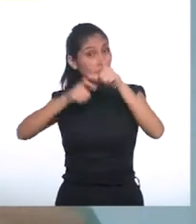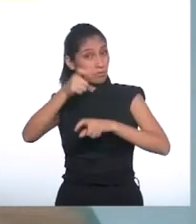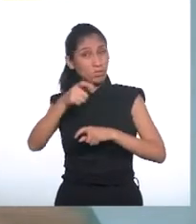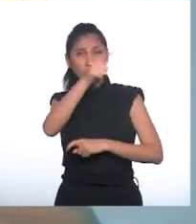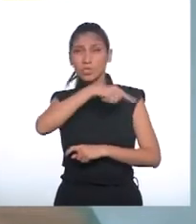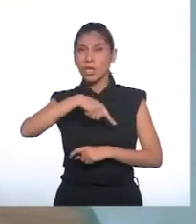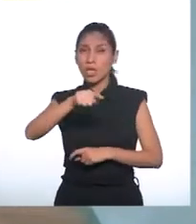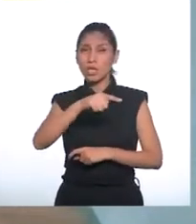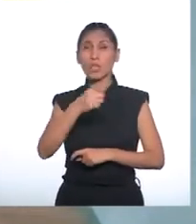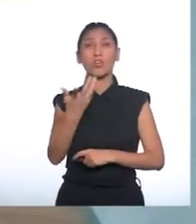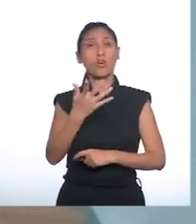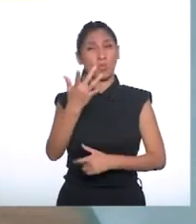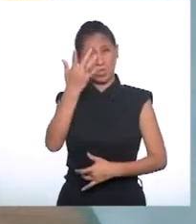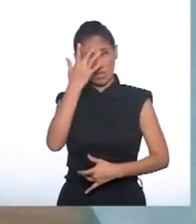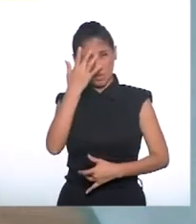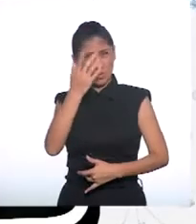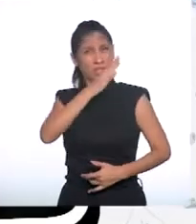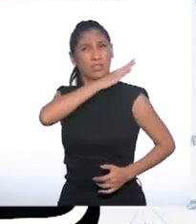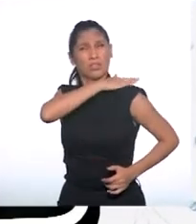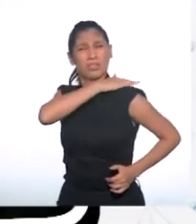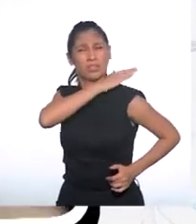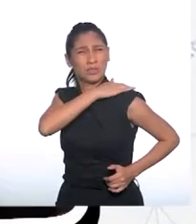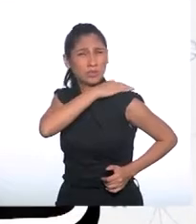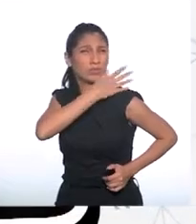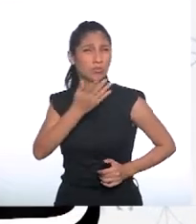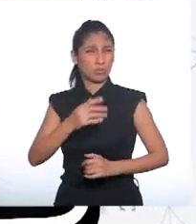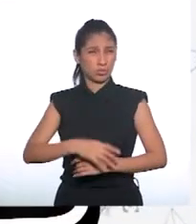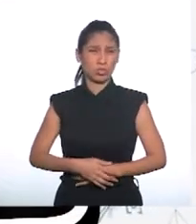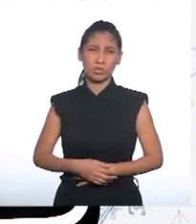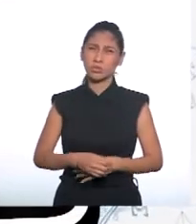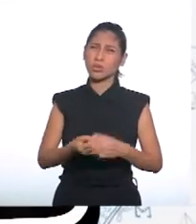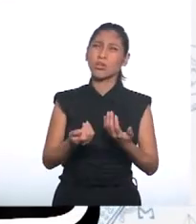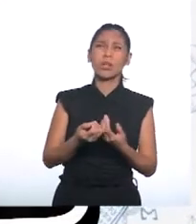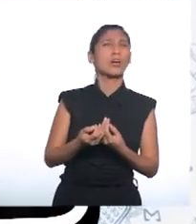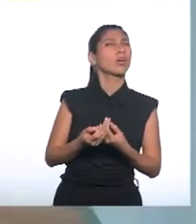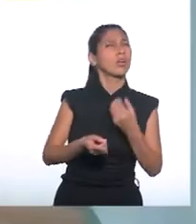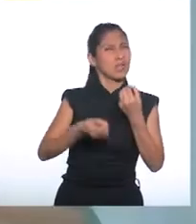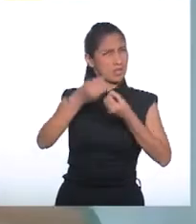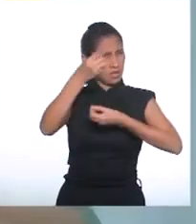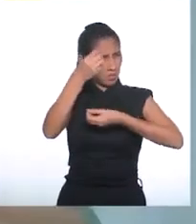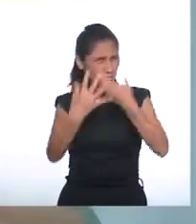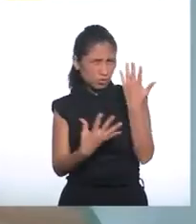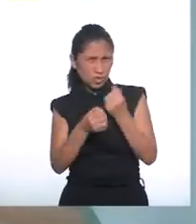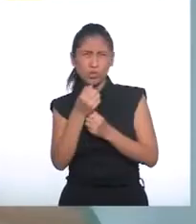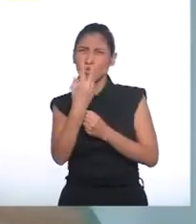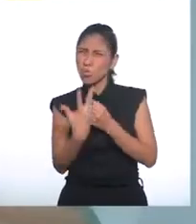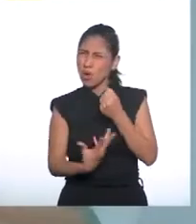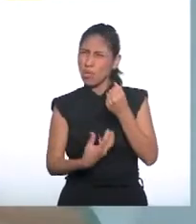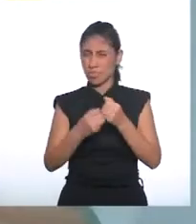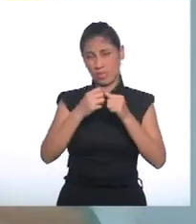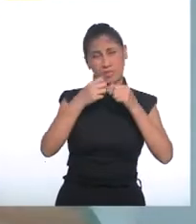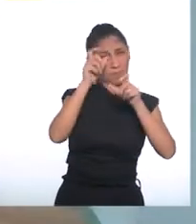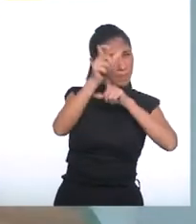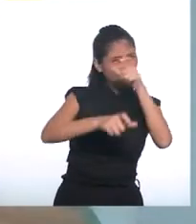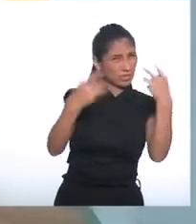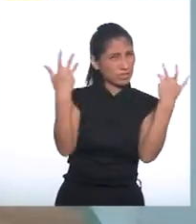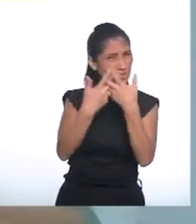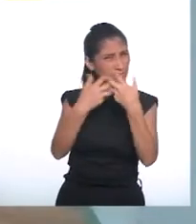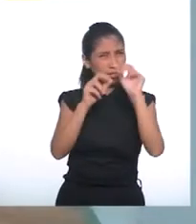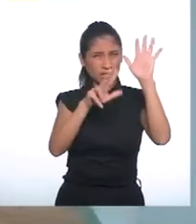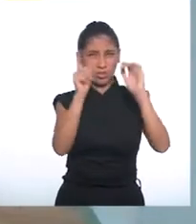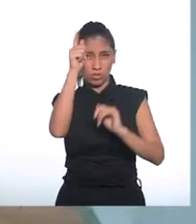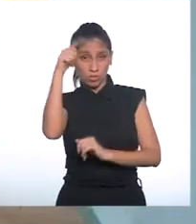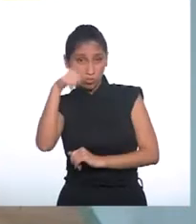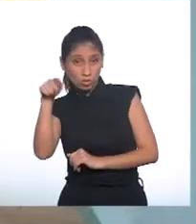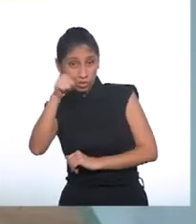sufren de problemas pulmonares a causa de esto. ¿Y cuántas personas son ese 8%? Según lo que dice la infografía, la muestra